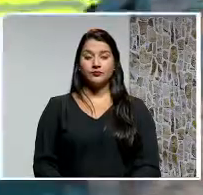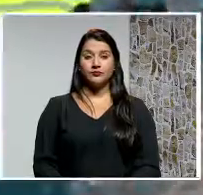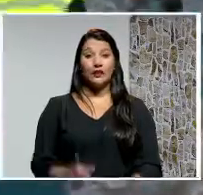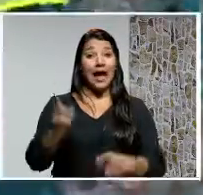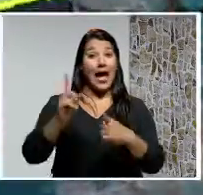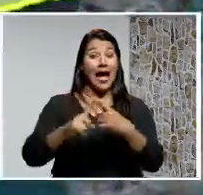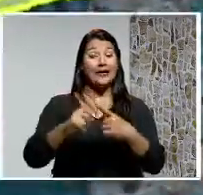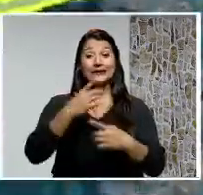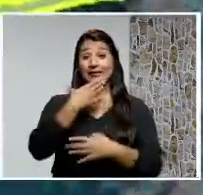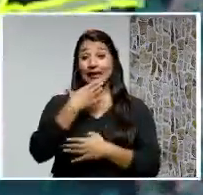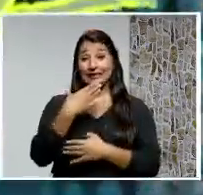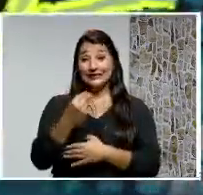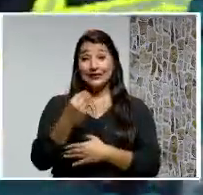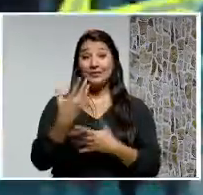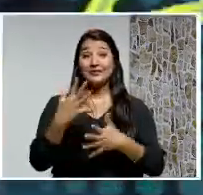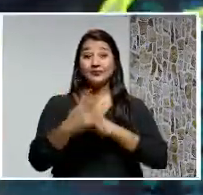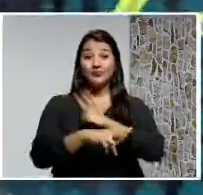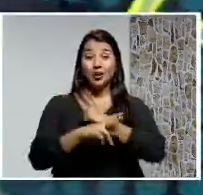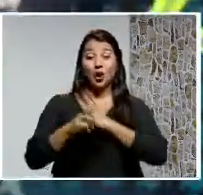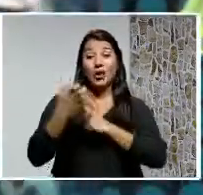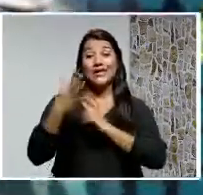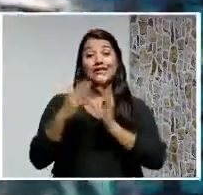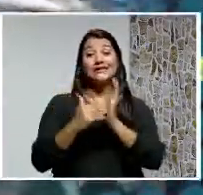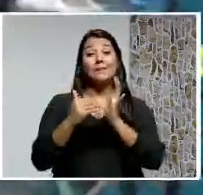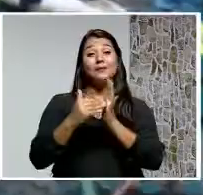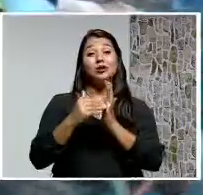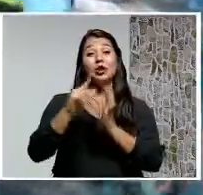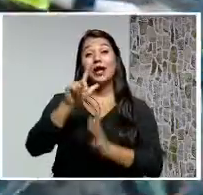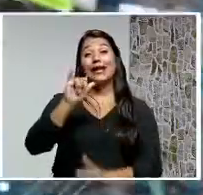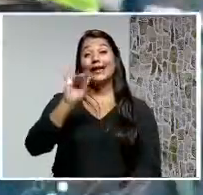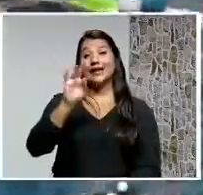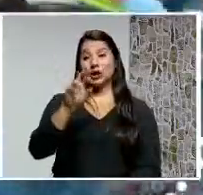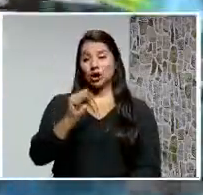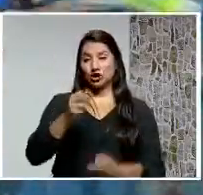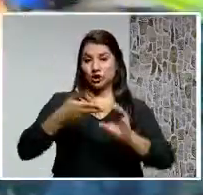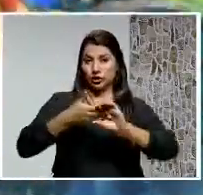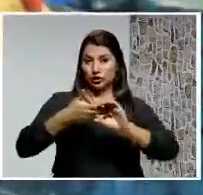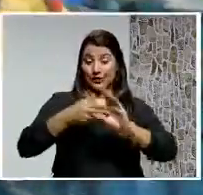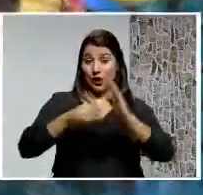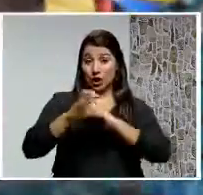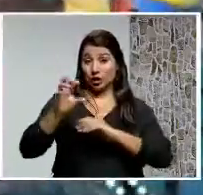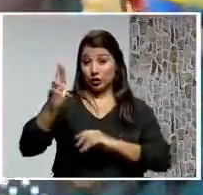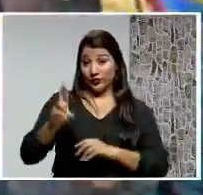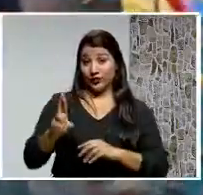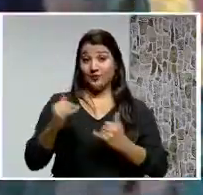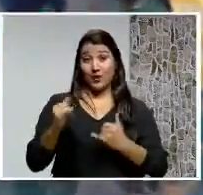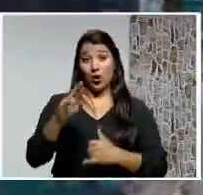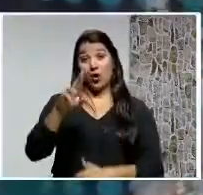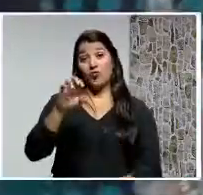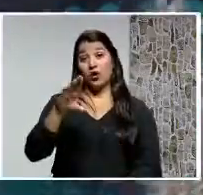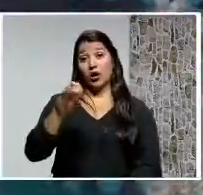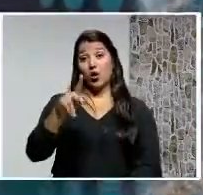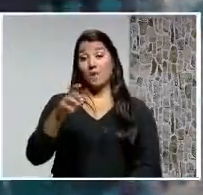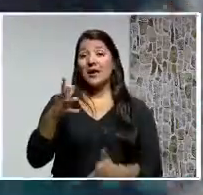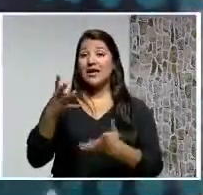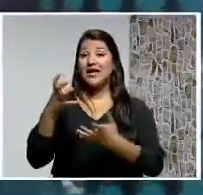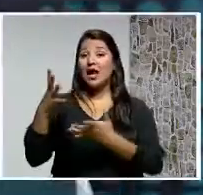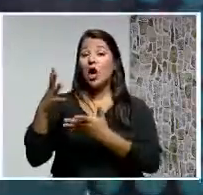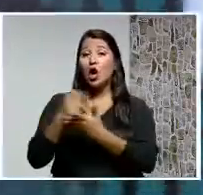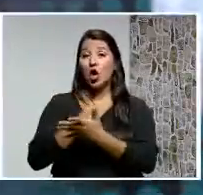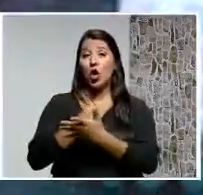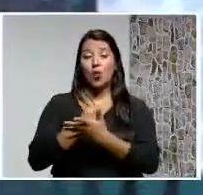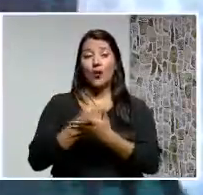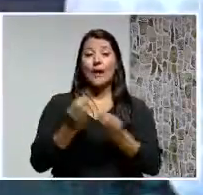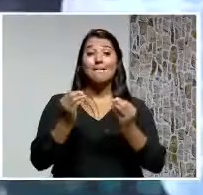Hasta el mes de diciembre se han robado 15 millones de litros de combustible en el país. Recope pretende cobrar en las tarifas las medidas